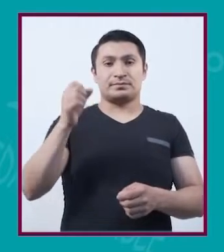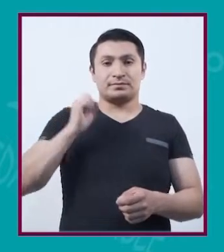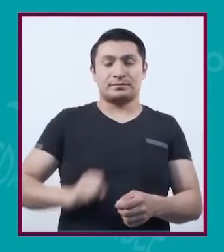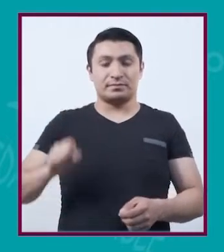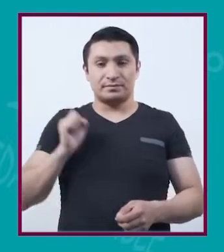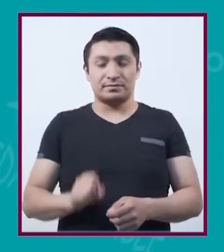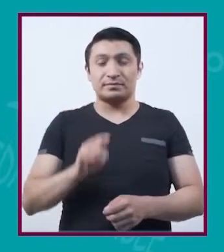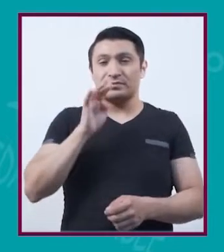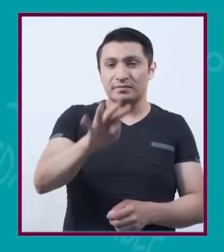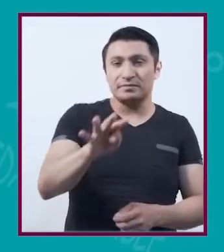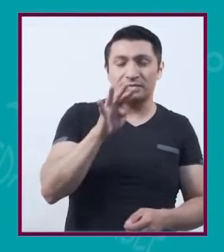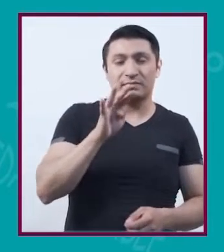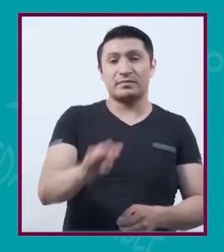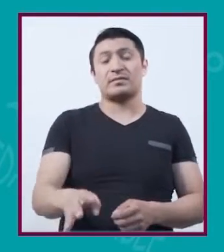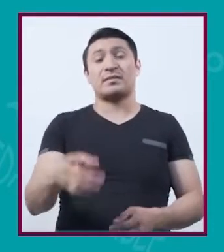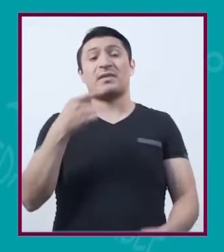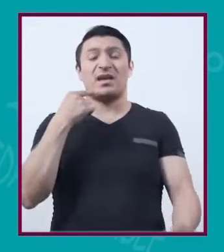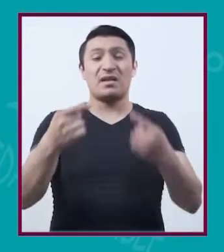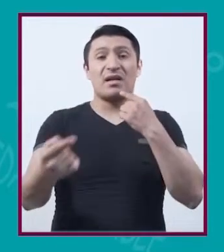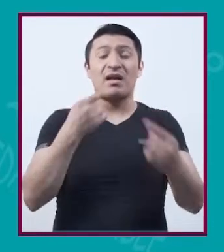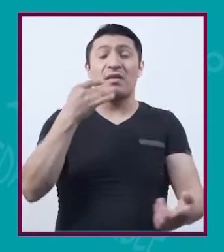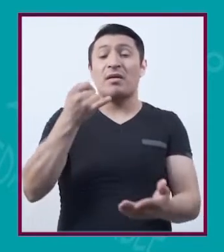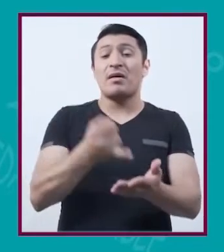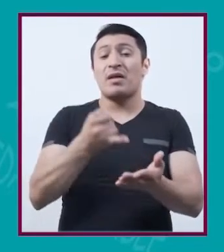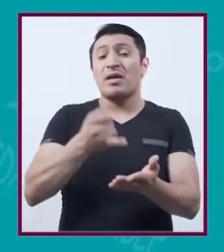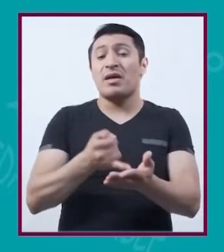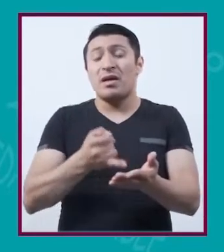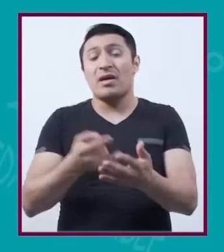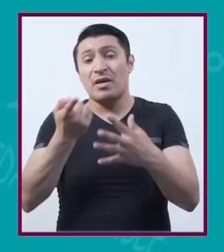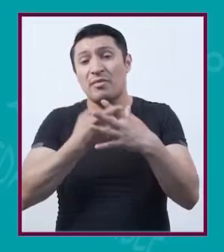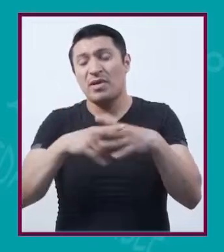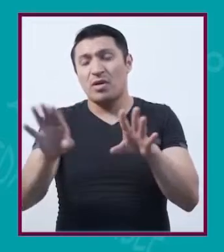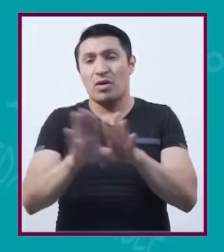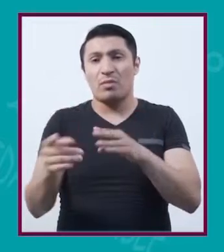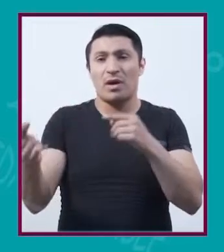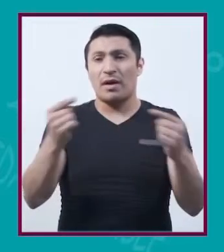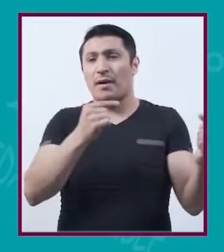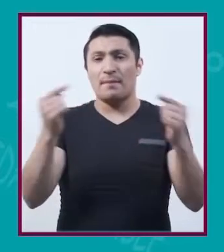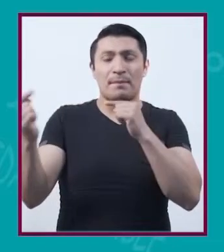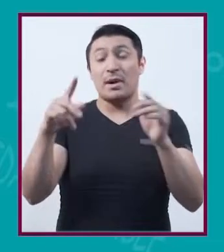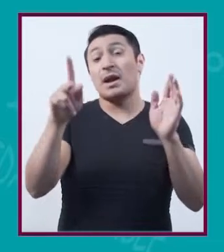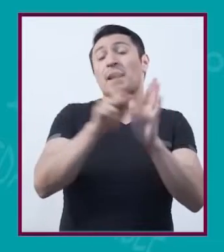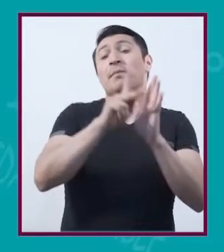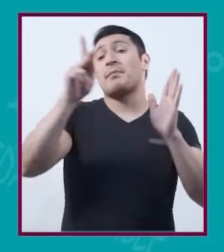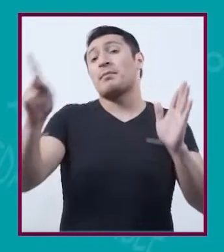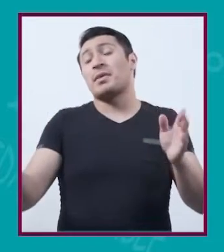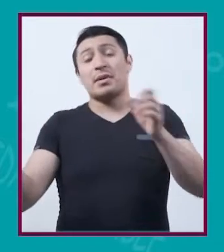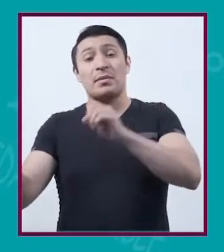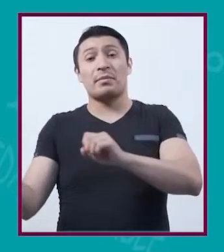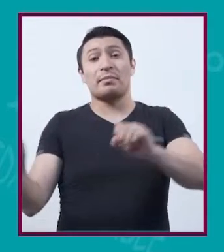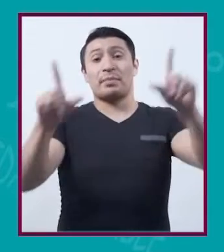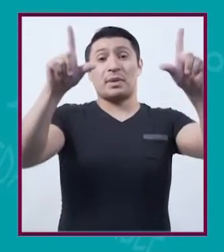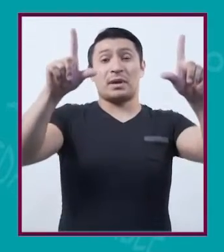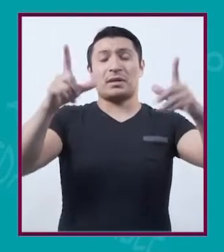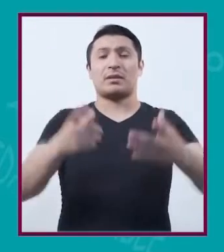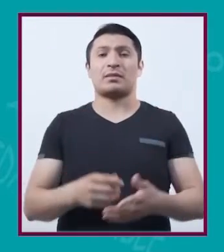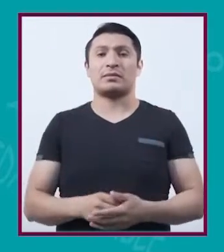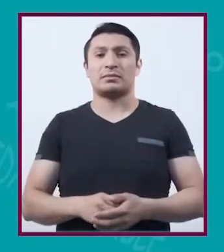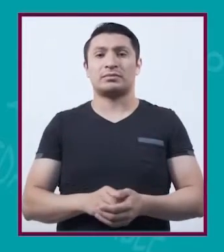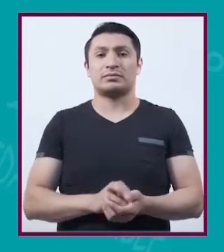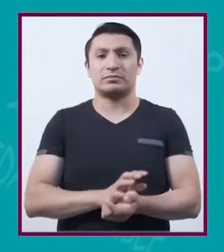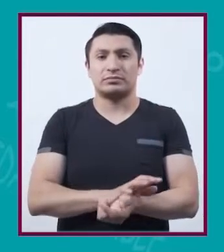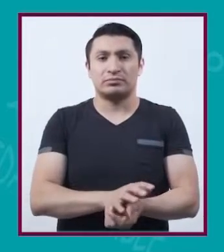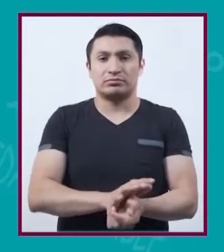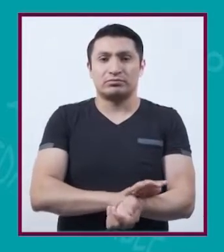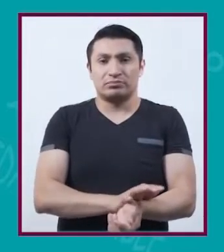que a partir de la segunda mitad del siglo XIX, el debate de los impuestos comenzó a discutirse en los periódicos